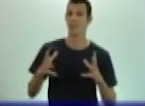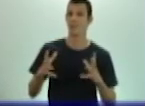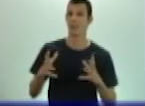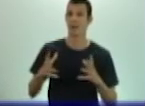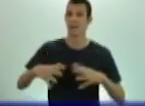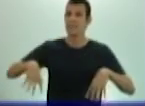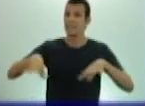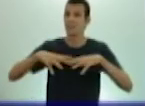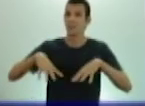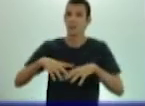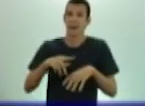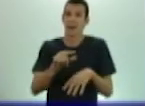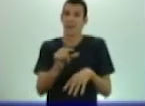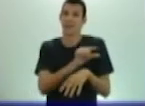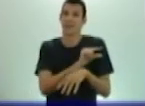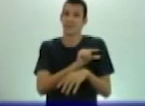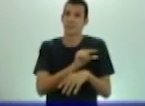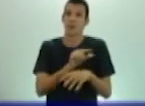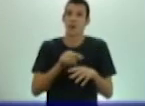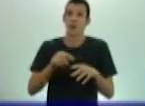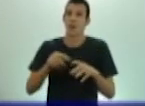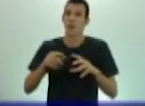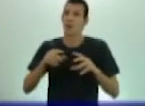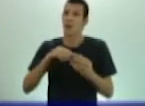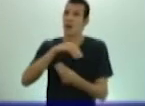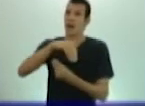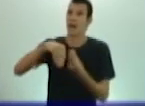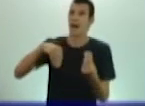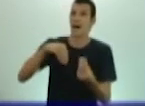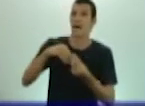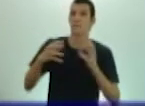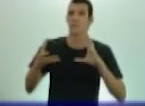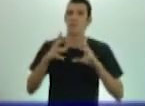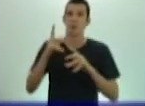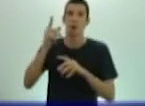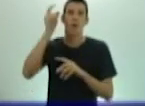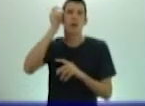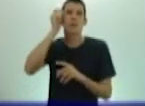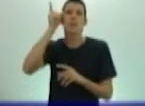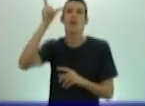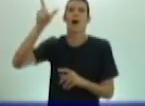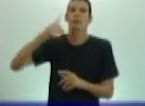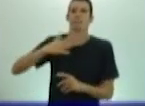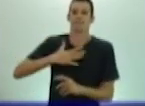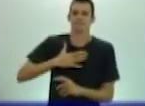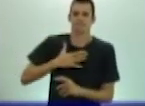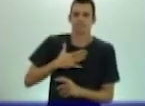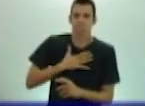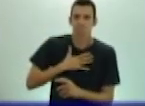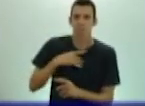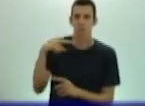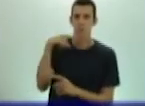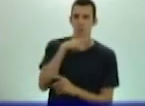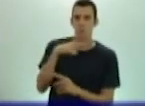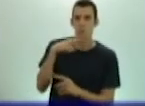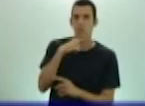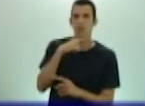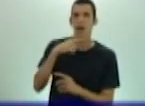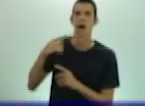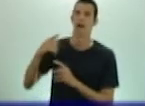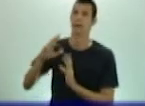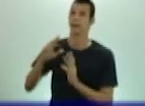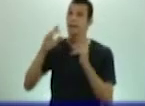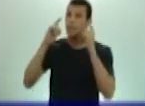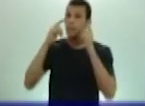nacido, y se estaba formando un pensamiento político, un pensamiento propio, y la Revolución Socialista de Octubre influyó también en eso. Por tanto, es